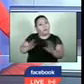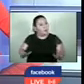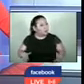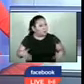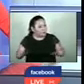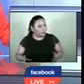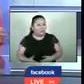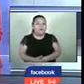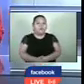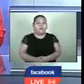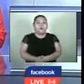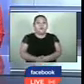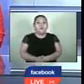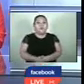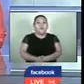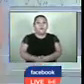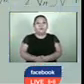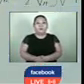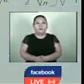qué más dijo.